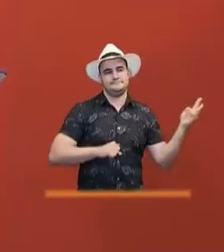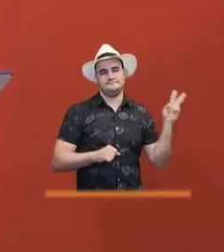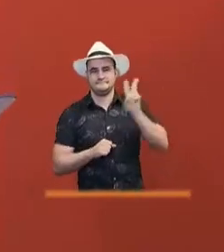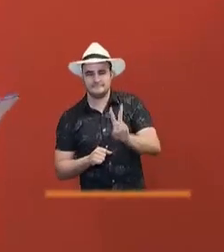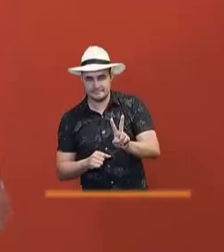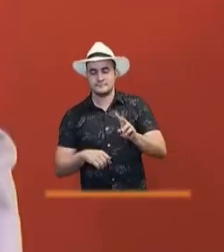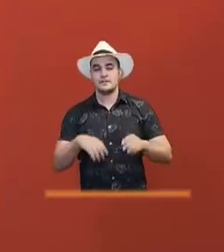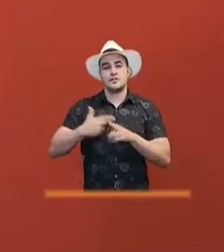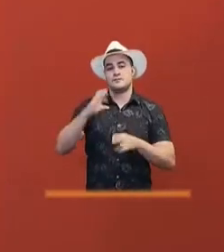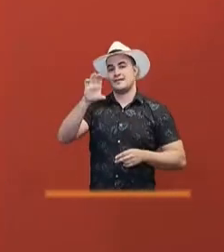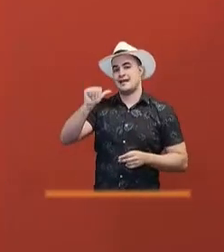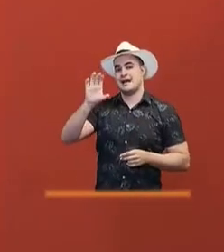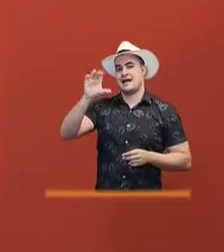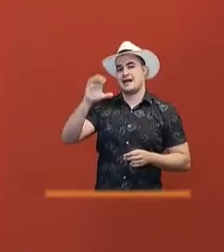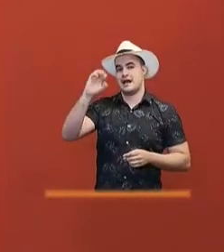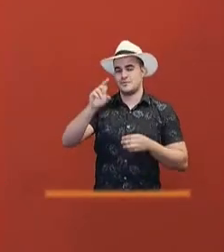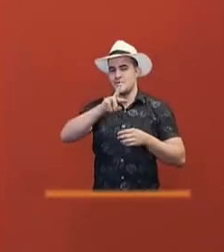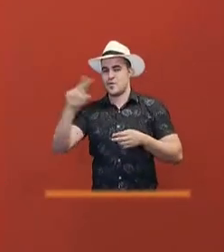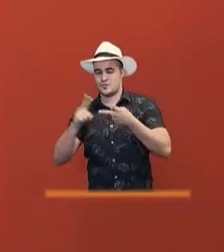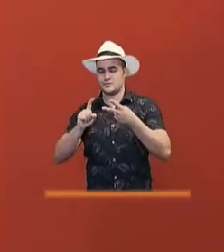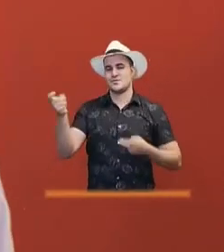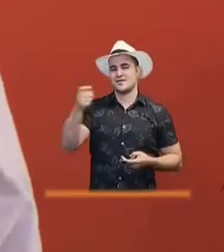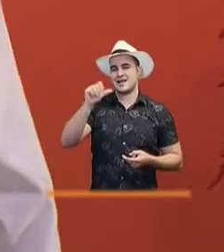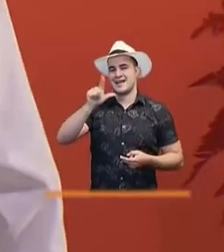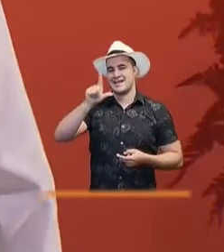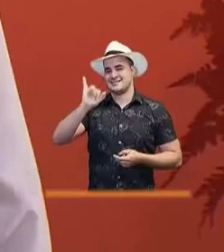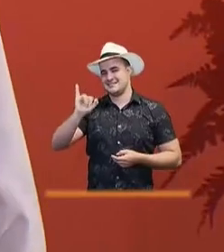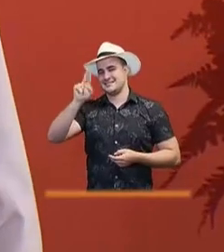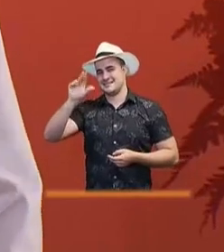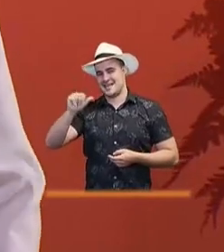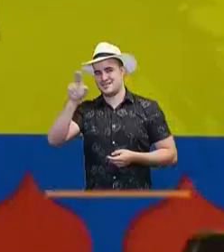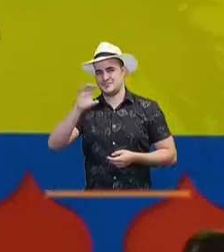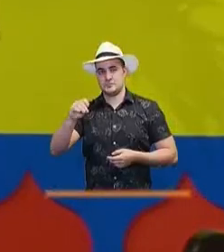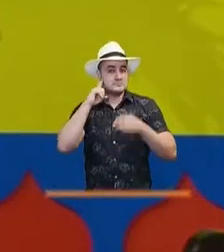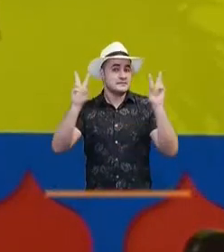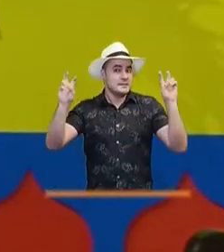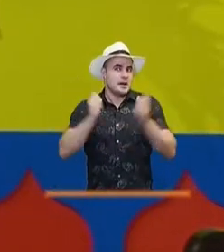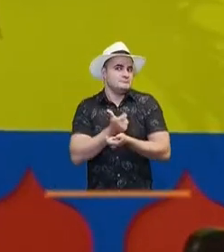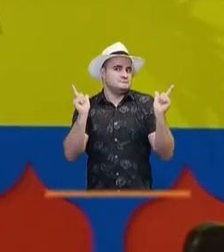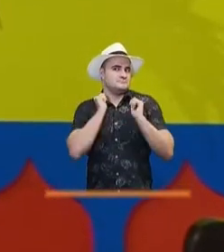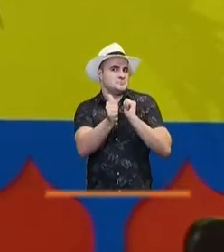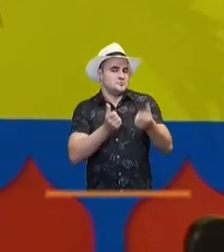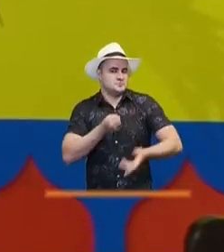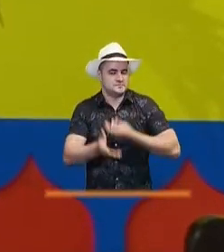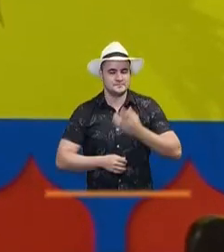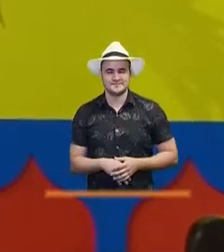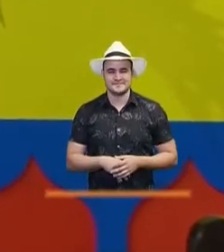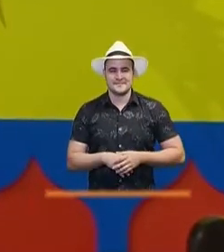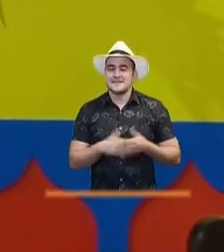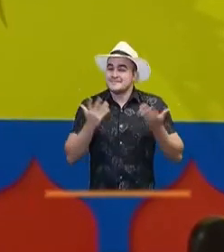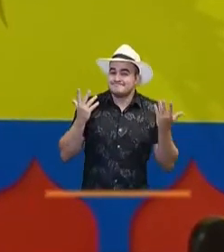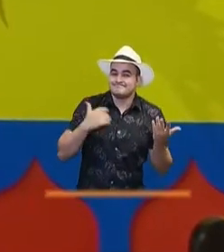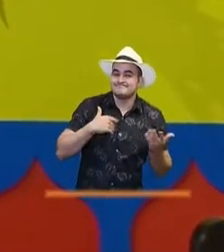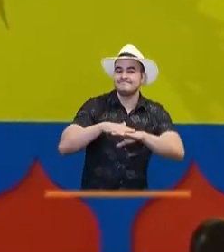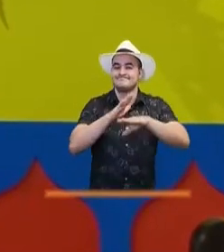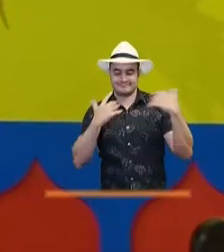los trovadores Cacao y el trovador Gallinazo. Con tema libre. Cuando el tiple